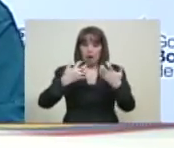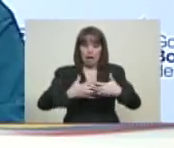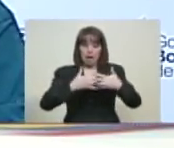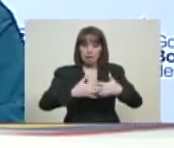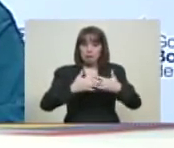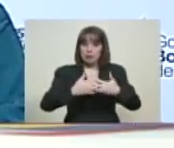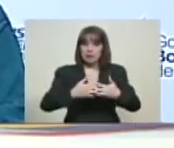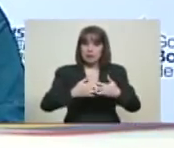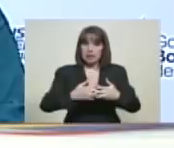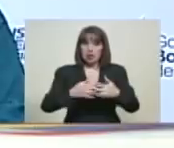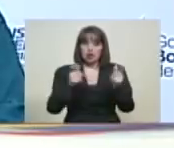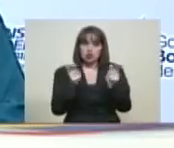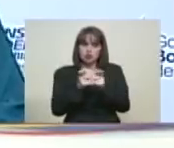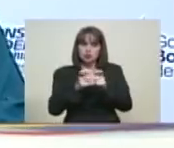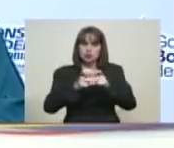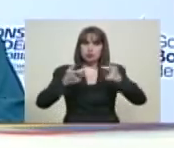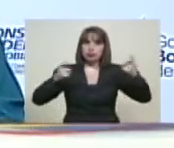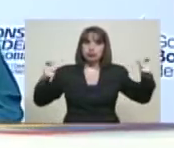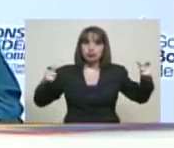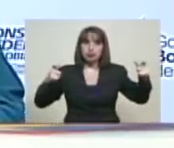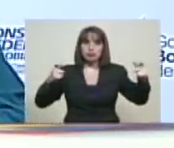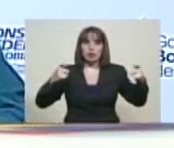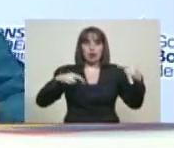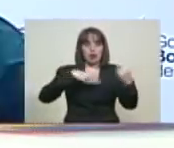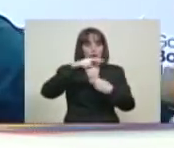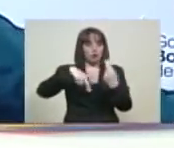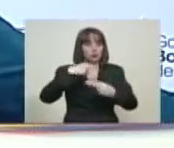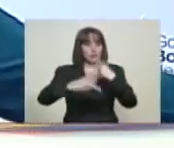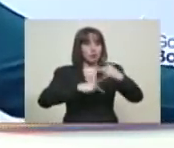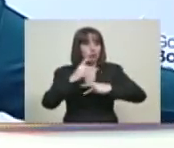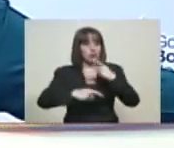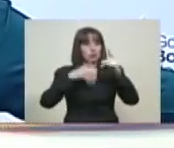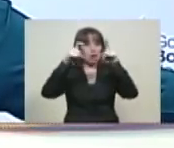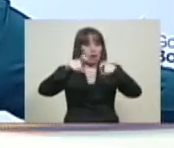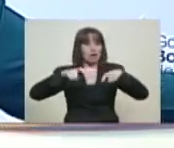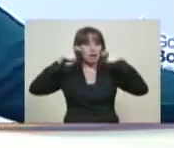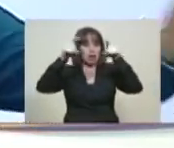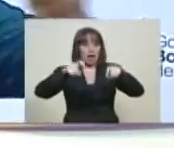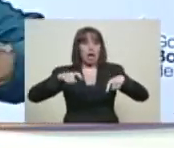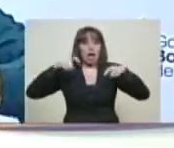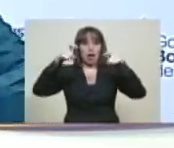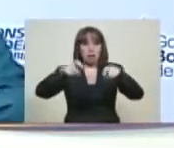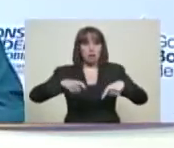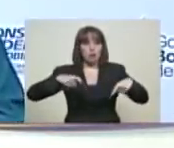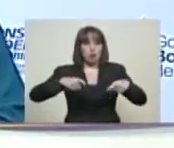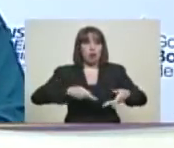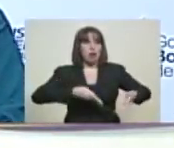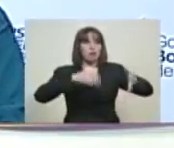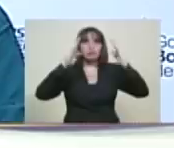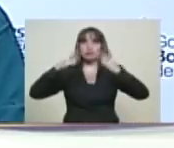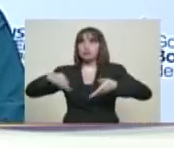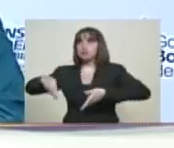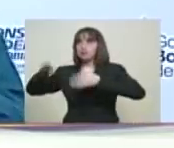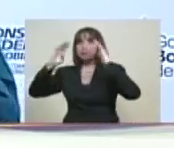industria la revolución productiva del campo de la ciudad